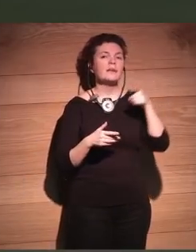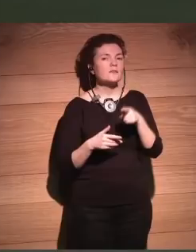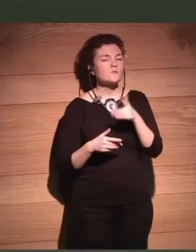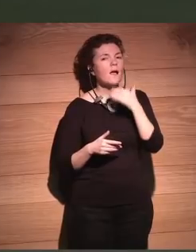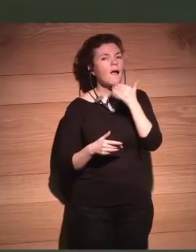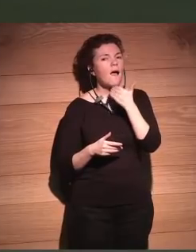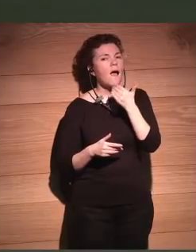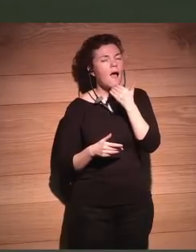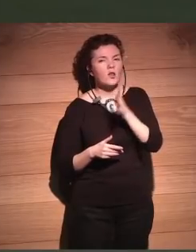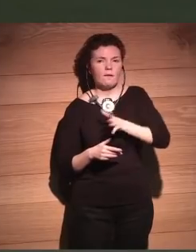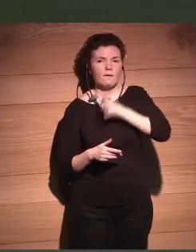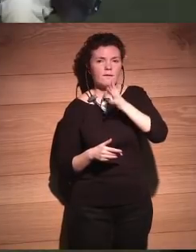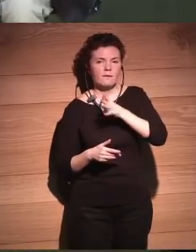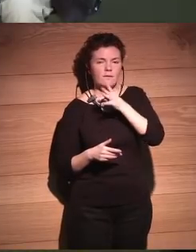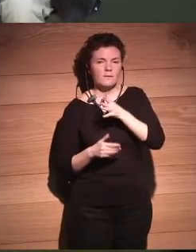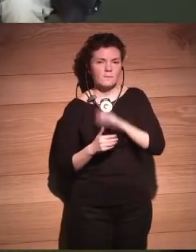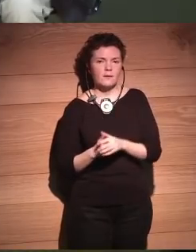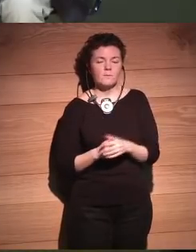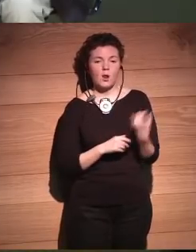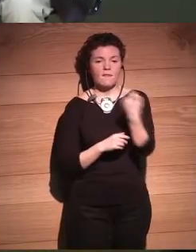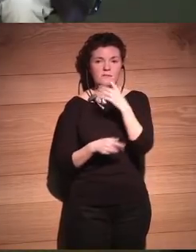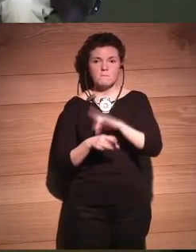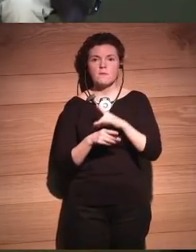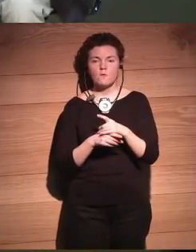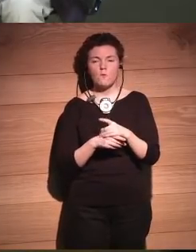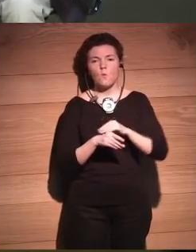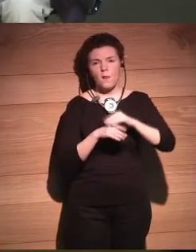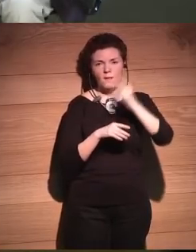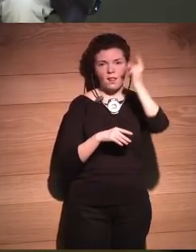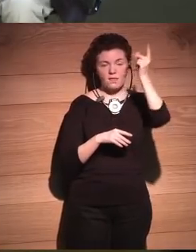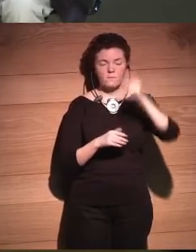es algo extraordinario dentro de las necesidades médicas.